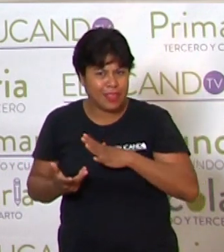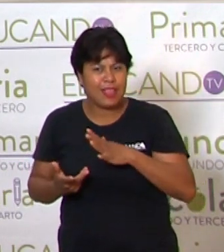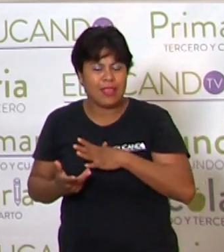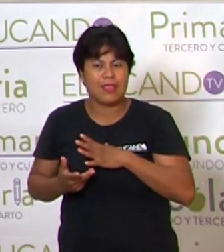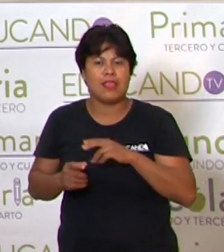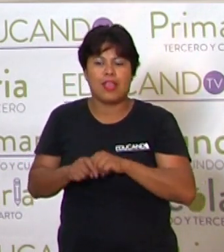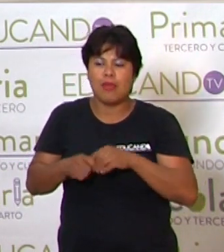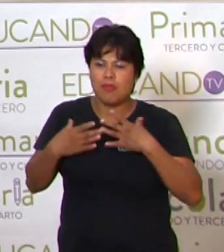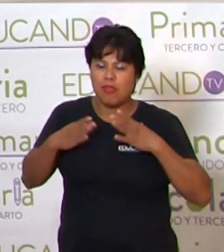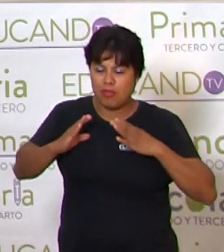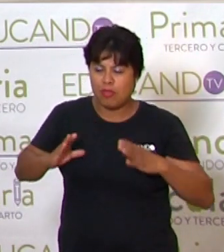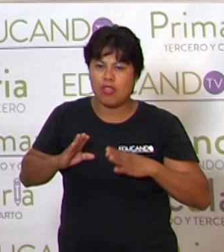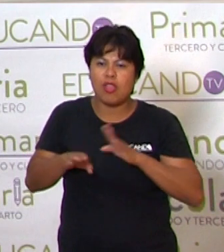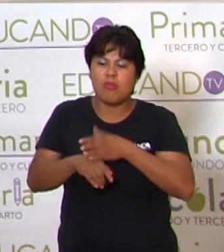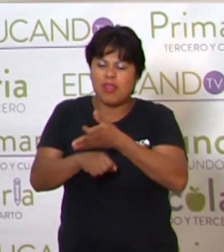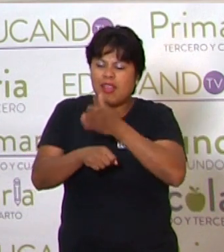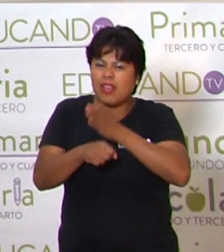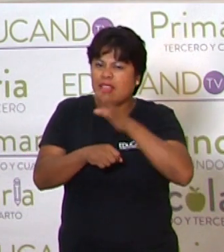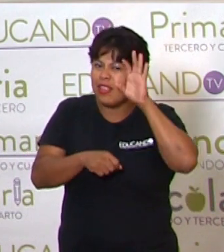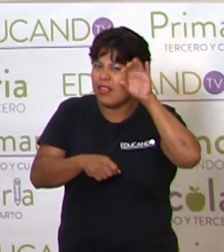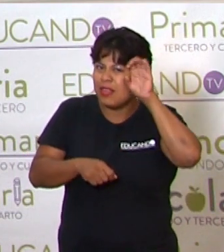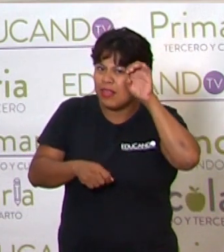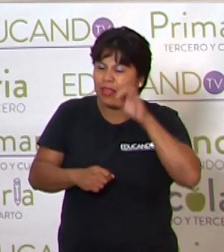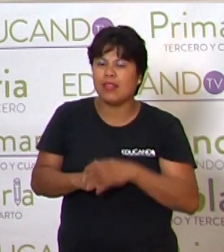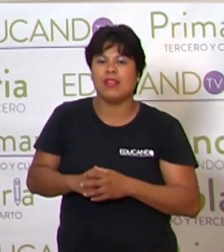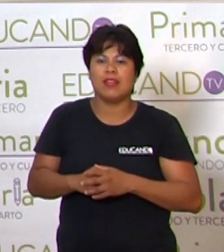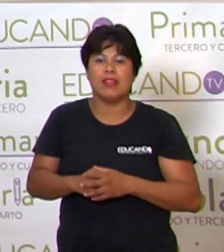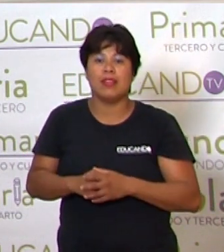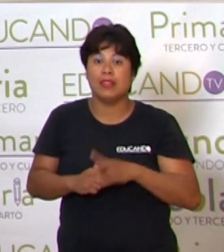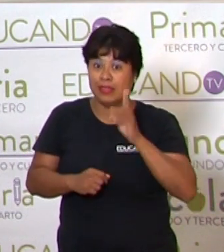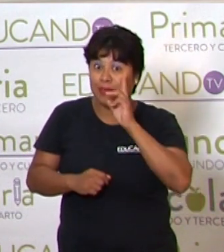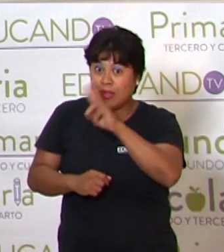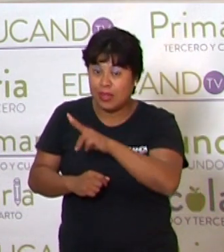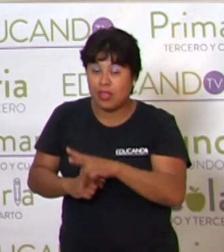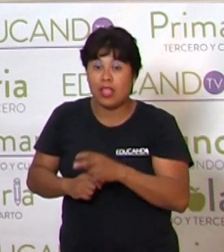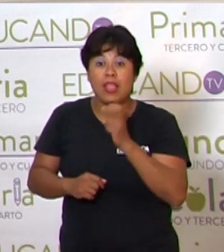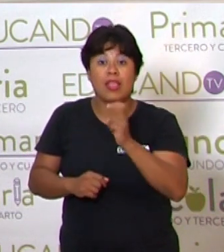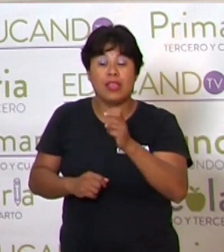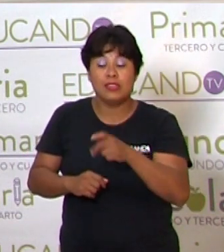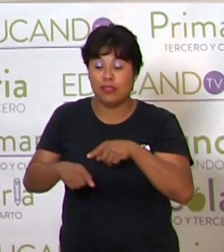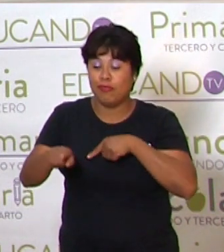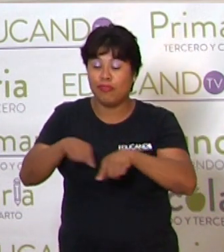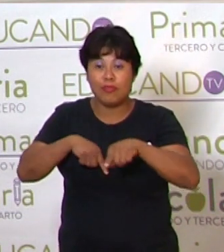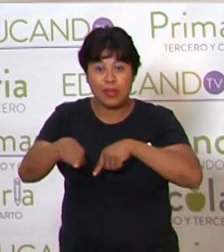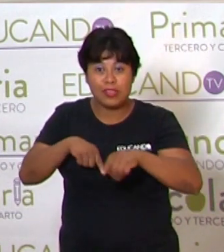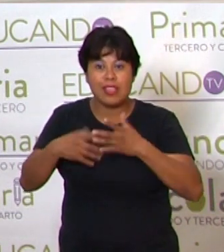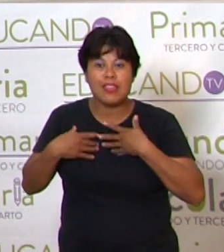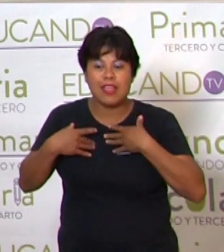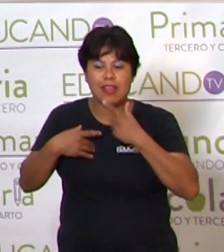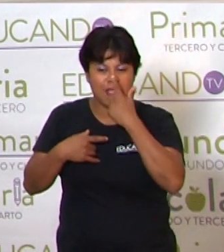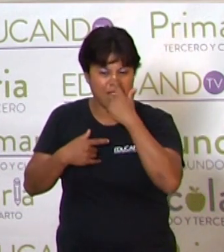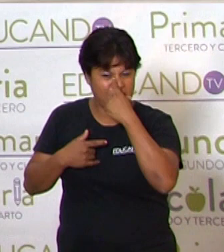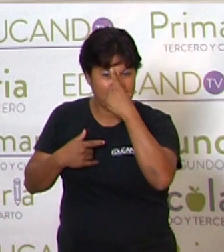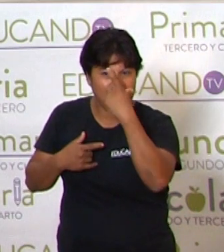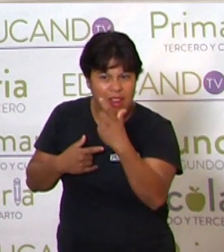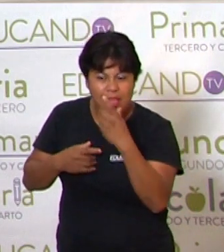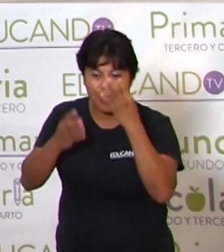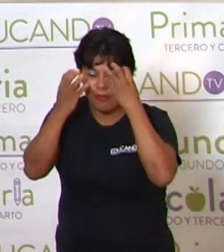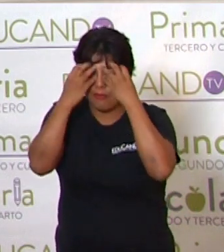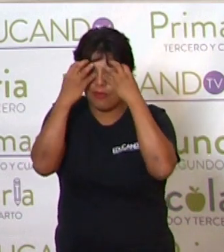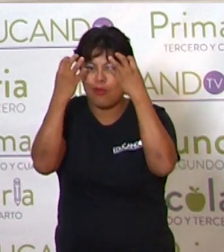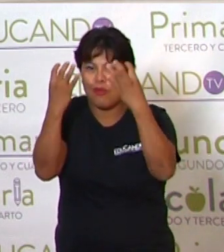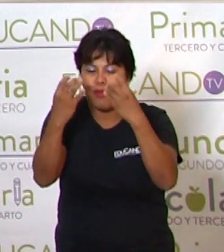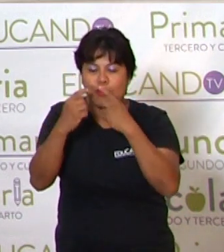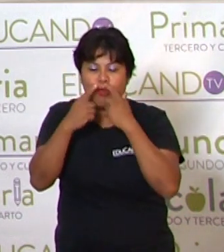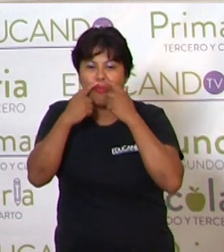contemporáneos y en su representación caricaturesca. Si se dieron cuenta, estos futbolistas tienen la nariz grande, los